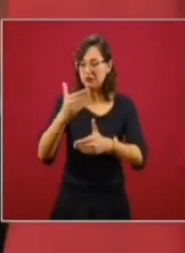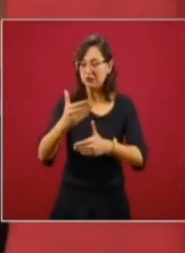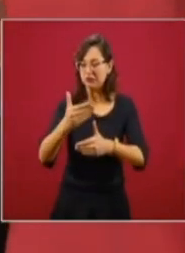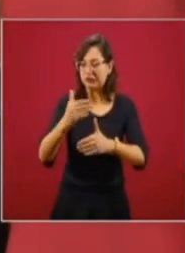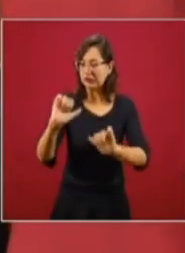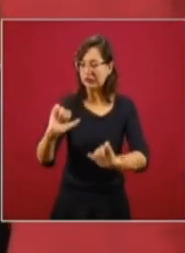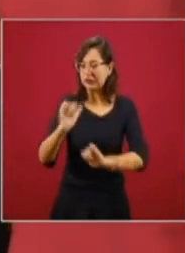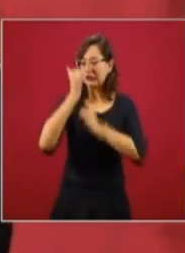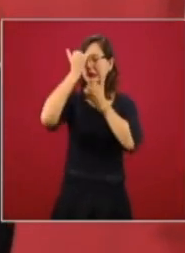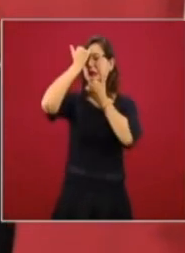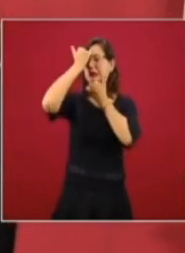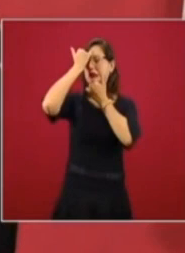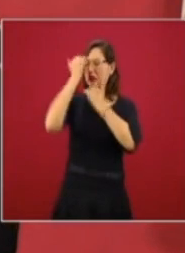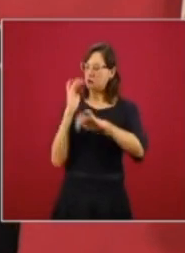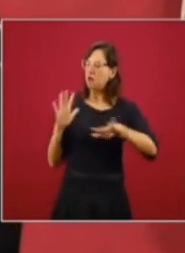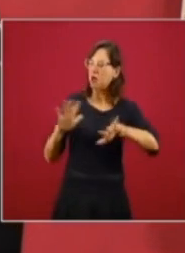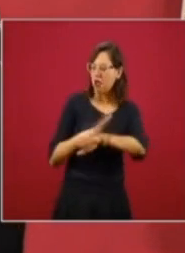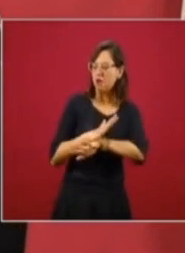rectificar.